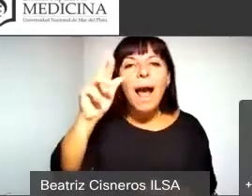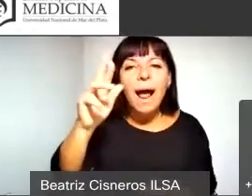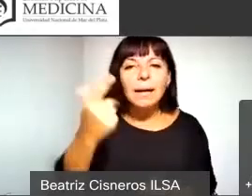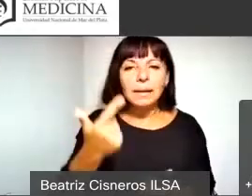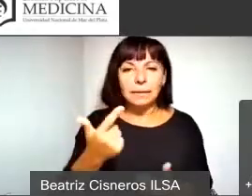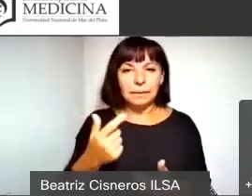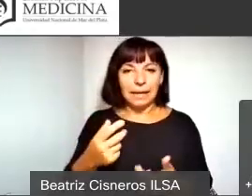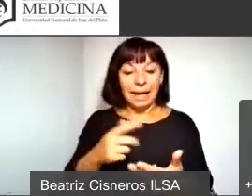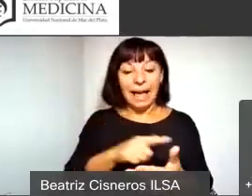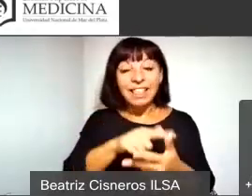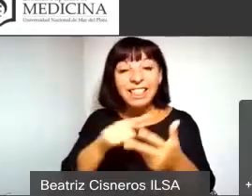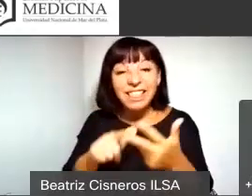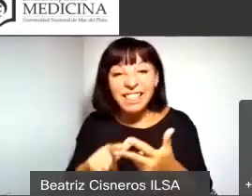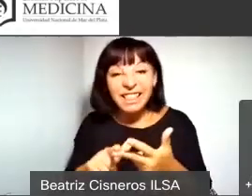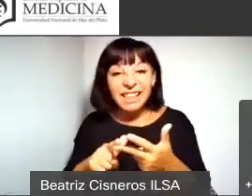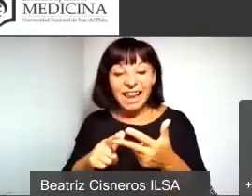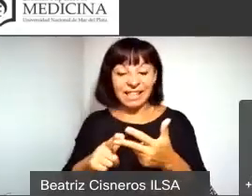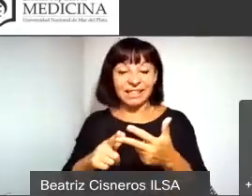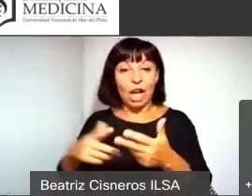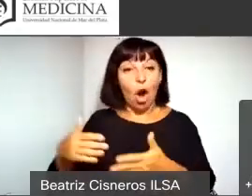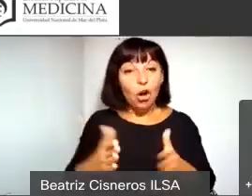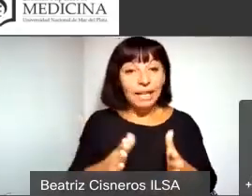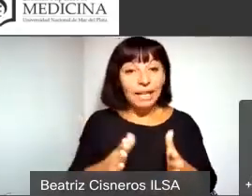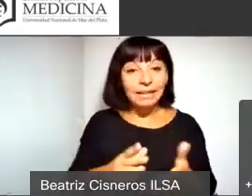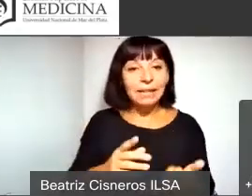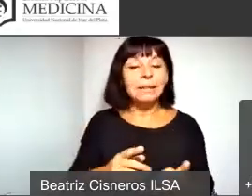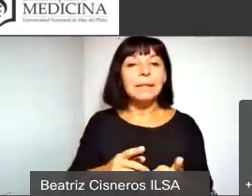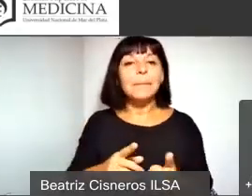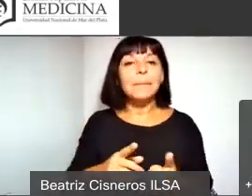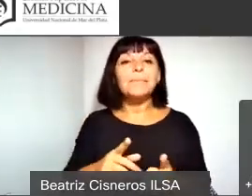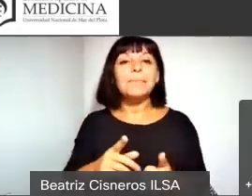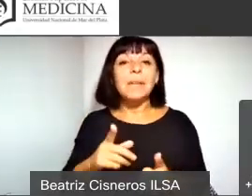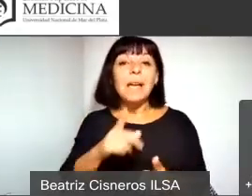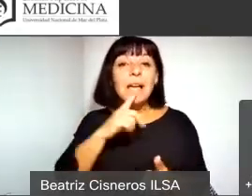3 los postulados. La teoría celular fue